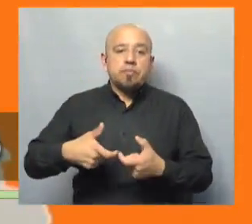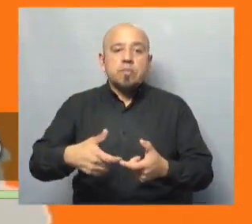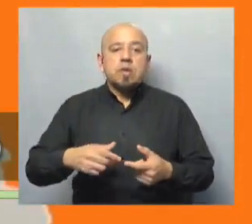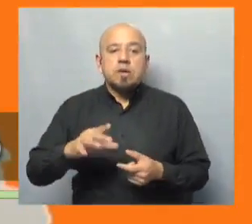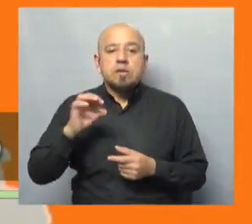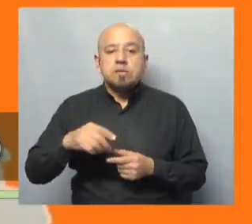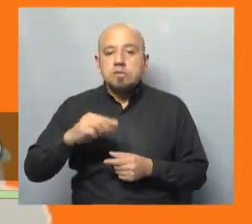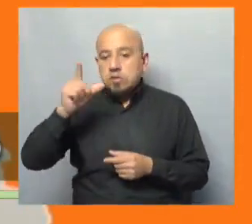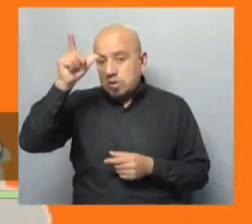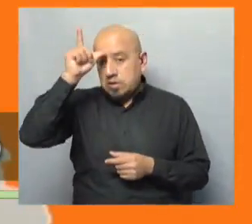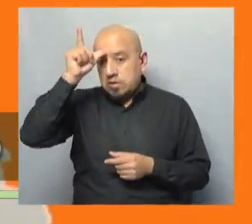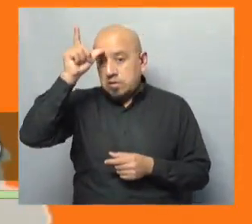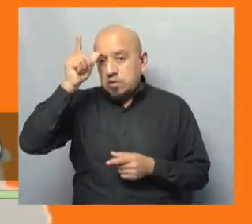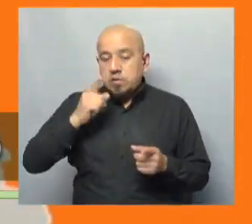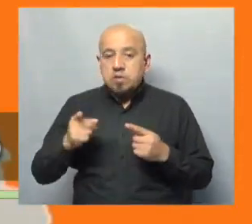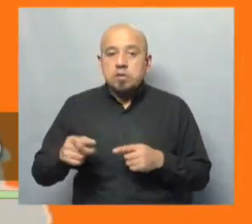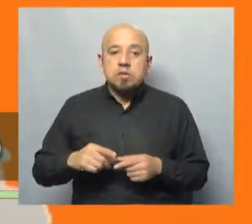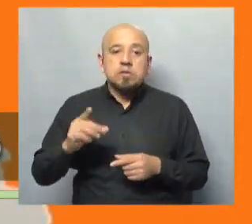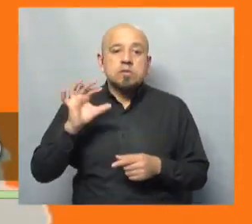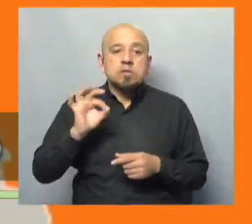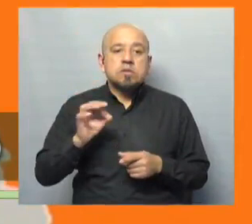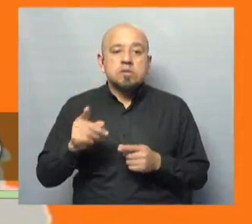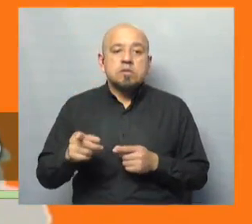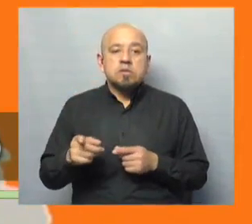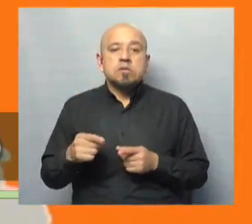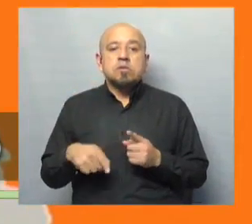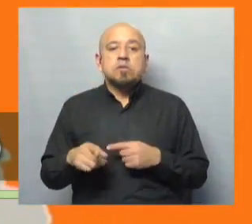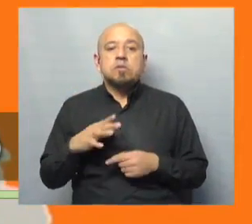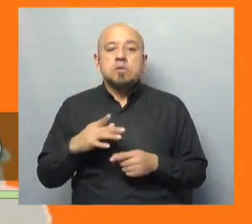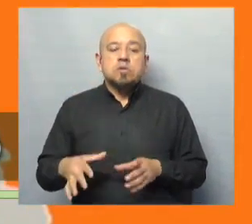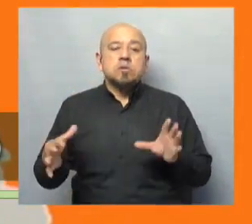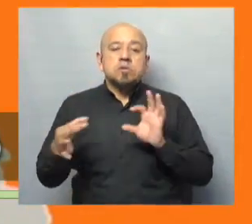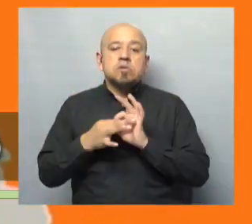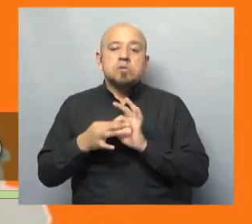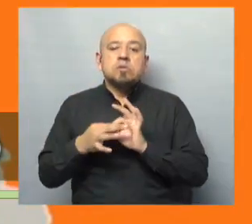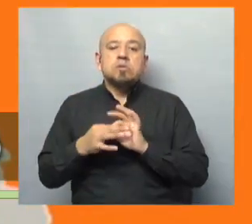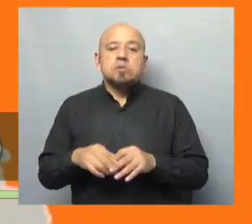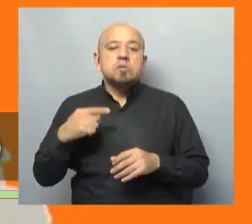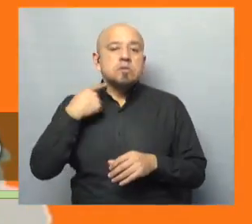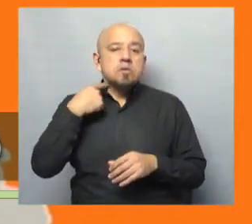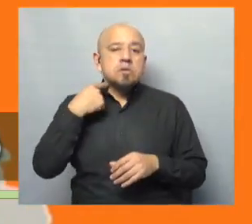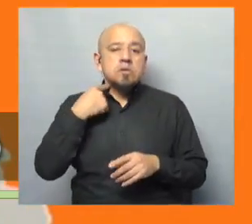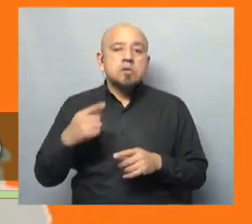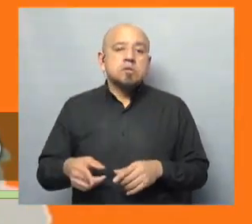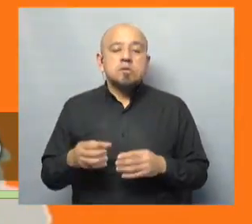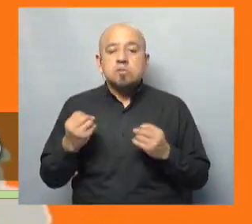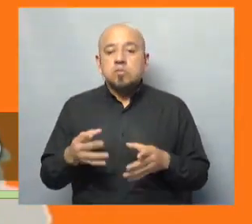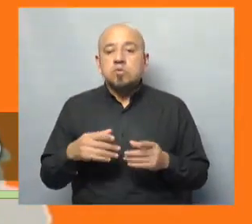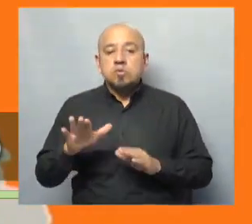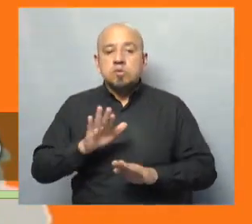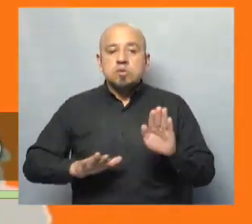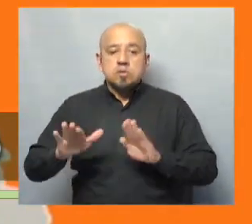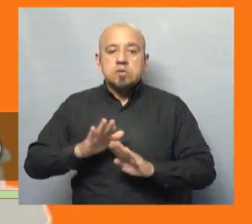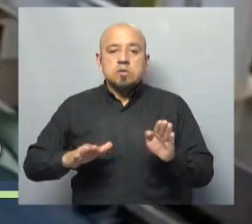hacia alemania a través del mar báltico según los datos de los puntos de entrada que lo conectan con la red de gas alemana debido a supuestas labores de